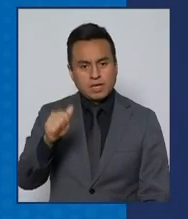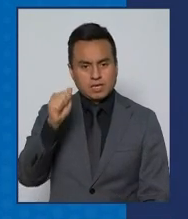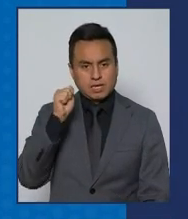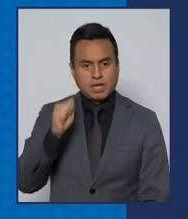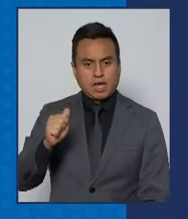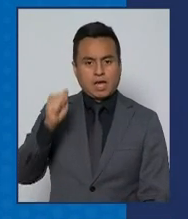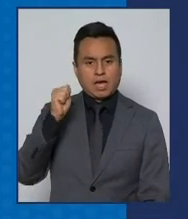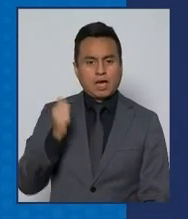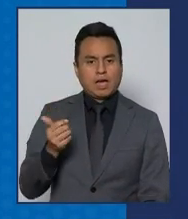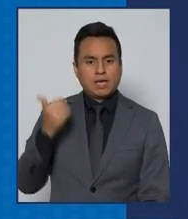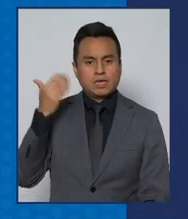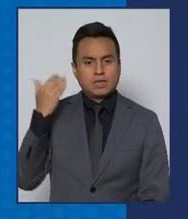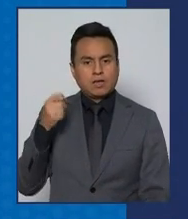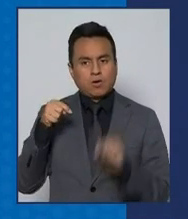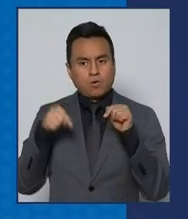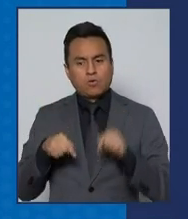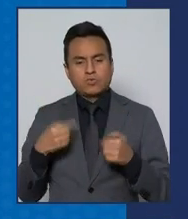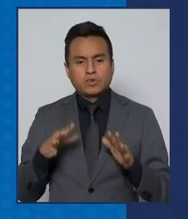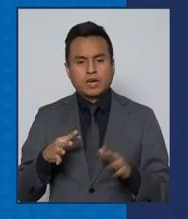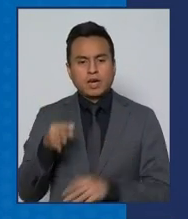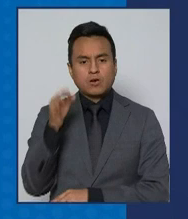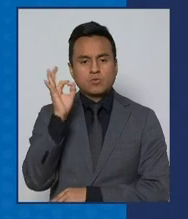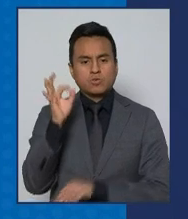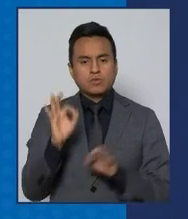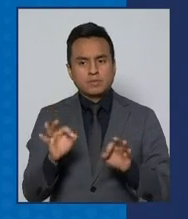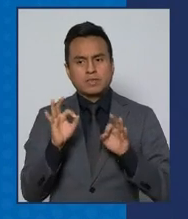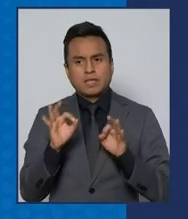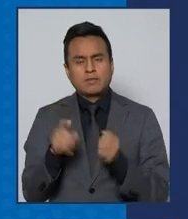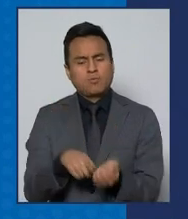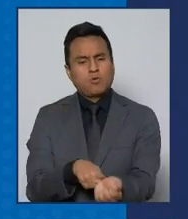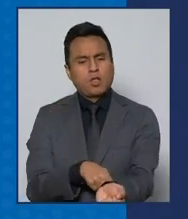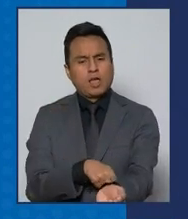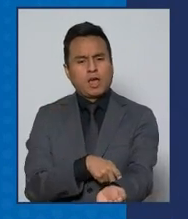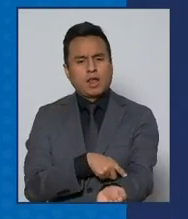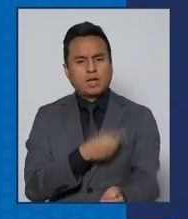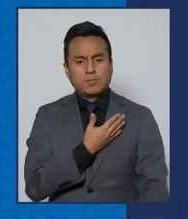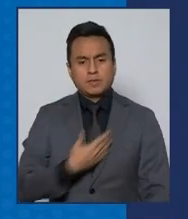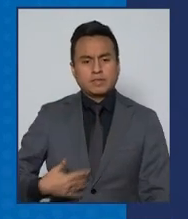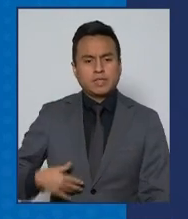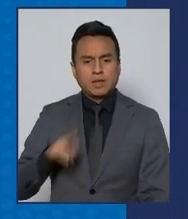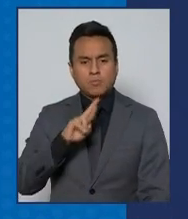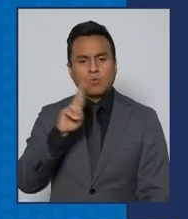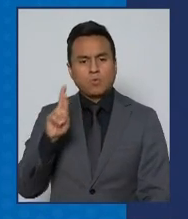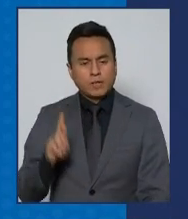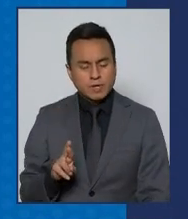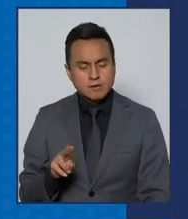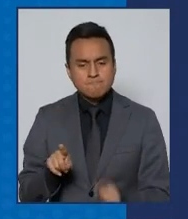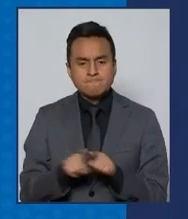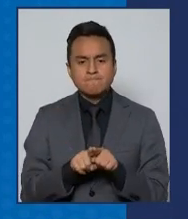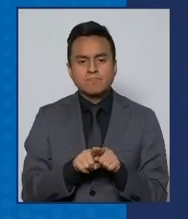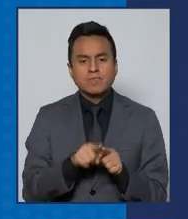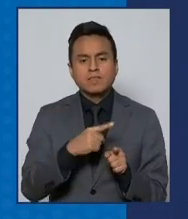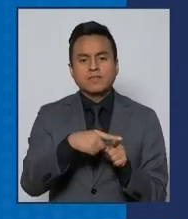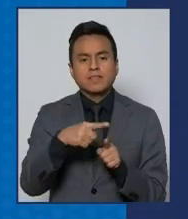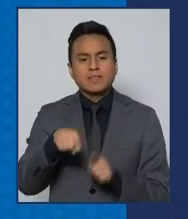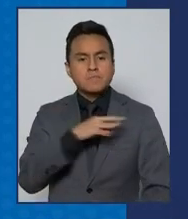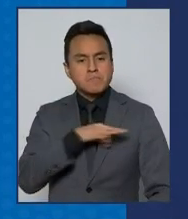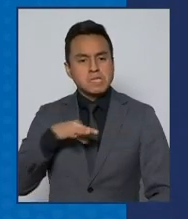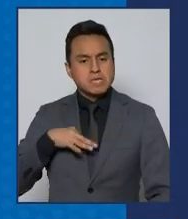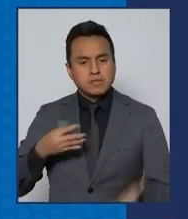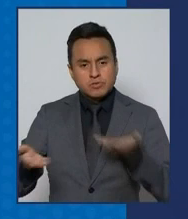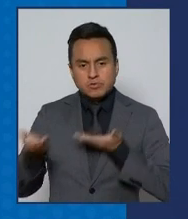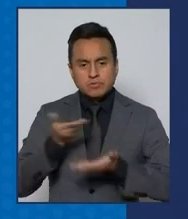anteayer, hoy día tuvimos una reunión extraordinaria, muy larga, con el presidente de la República y varios ministros de Estado